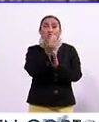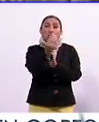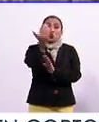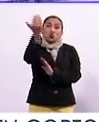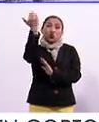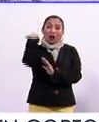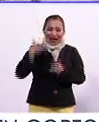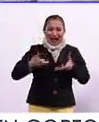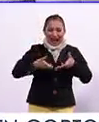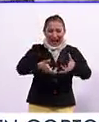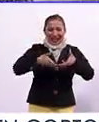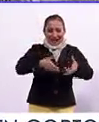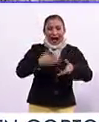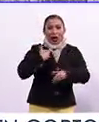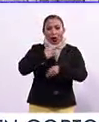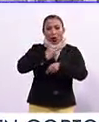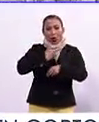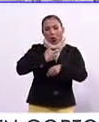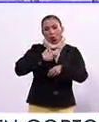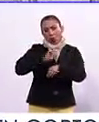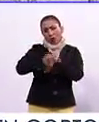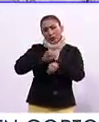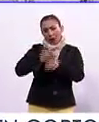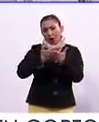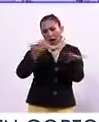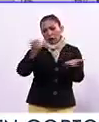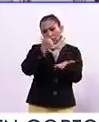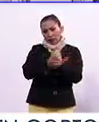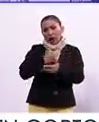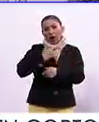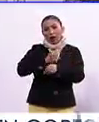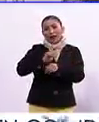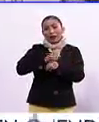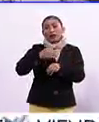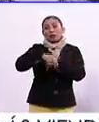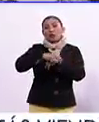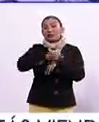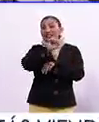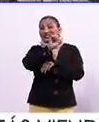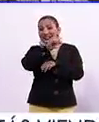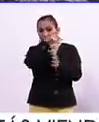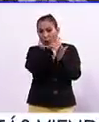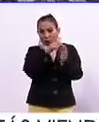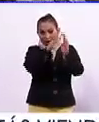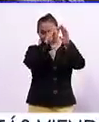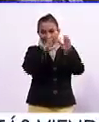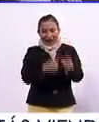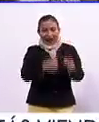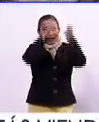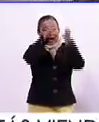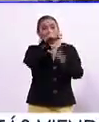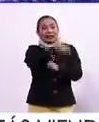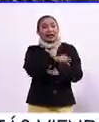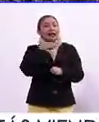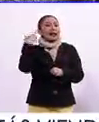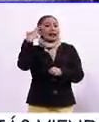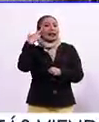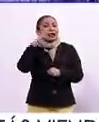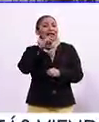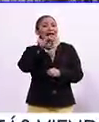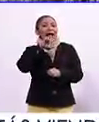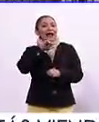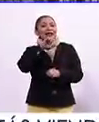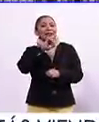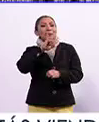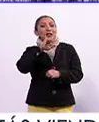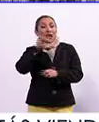1792, en las calles de Guatemala, ahora de la Ciudad de México, Guatemala 60. Ahí empezó el Real Seminario. Cuando